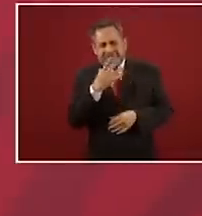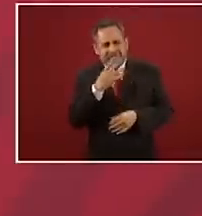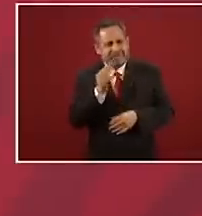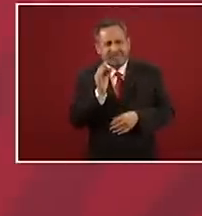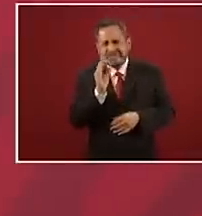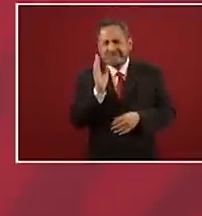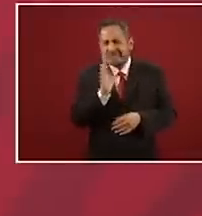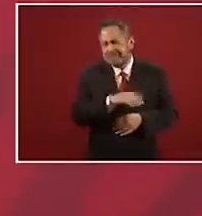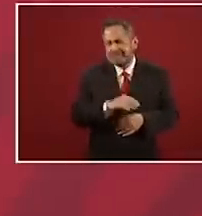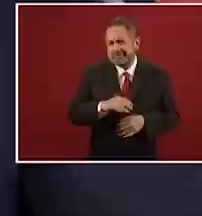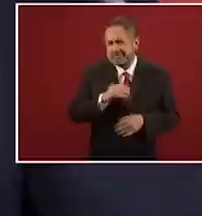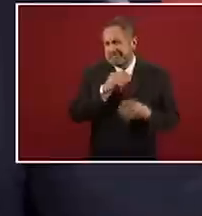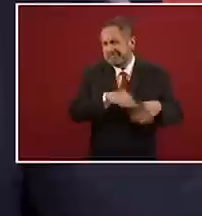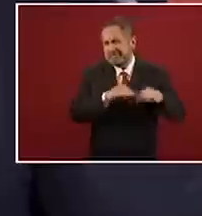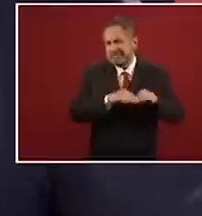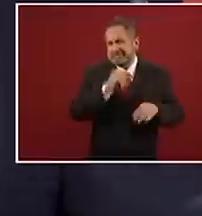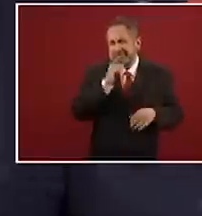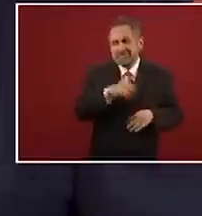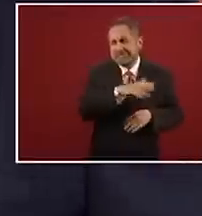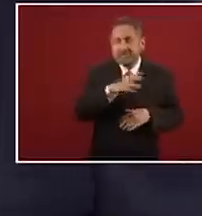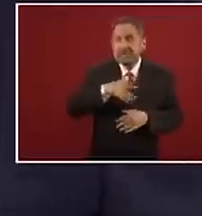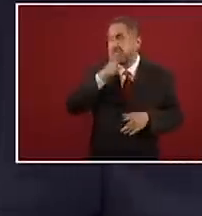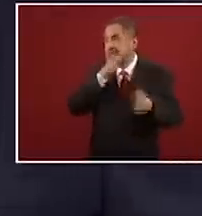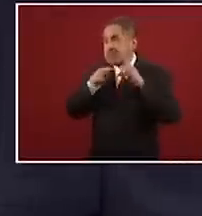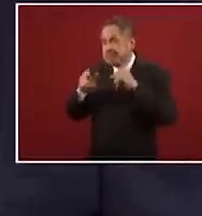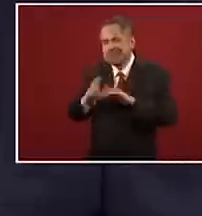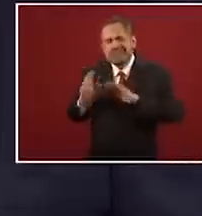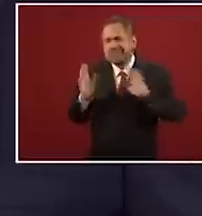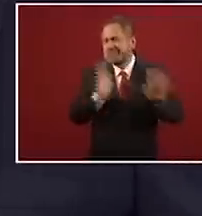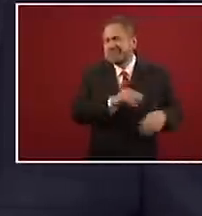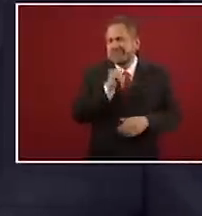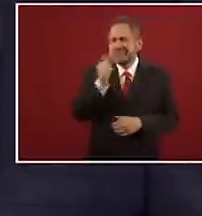se le puede dar a eso? Nada. ¿Qué me quita de tiempo? Nada.